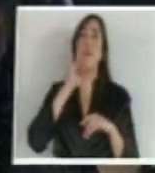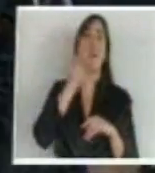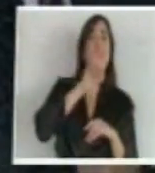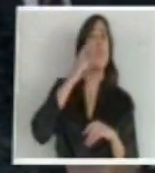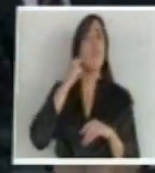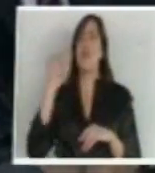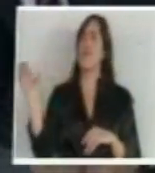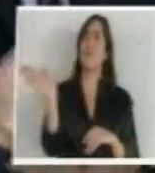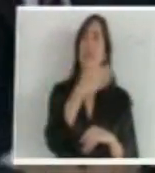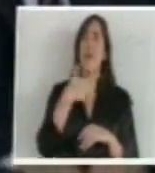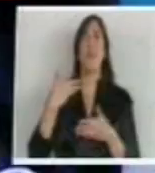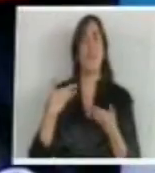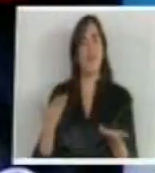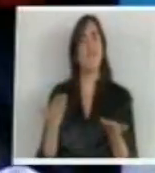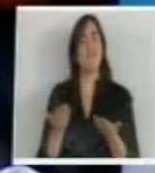tucumanas.